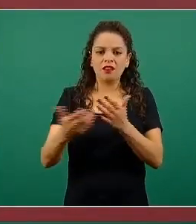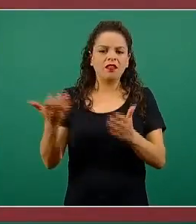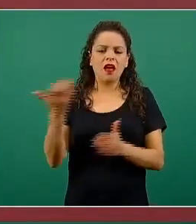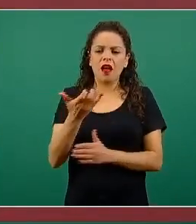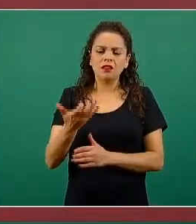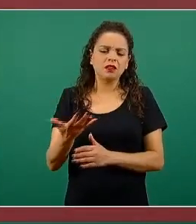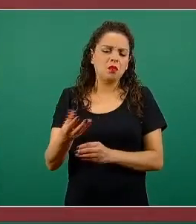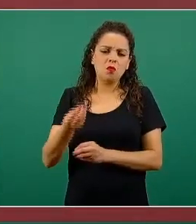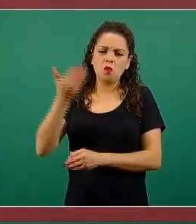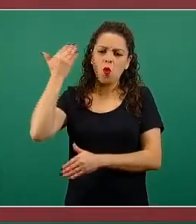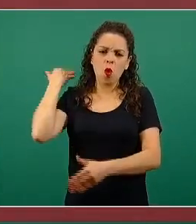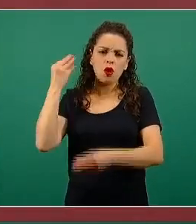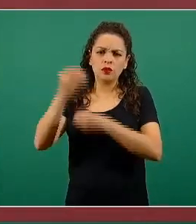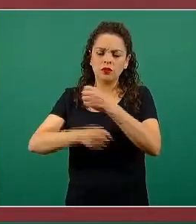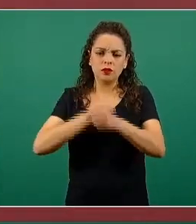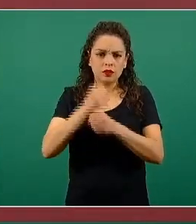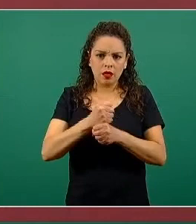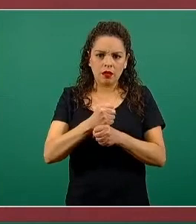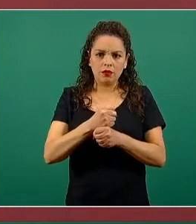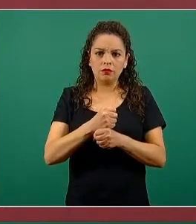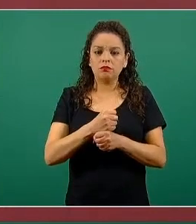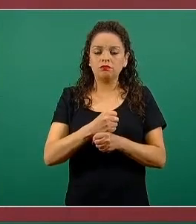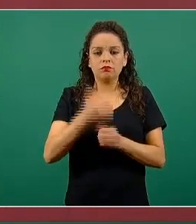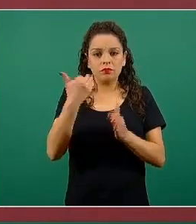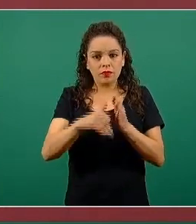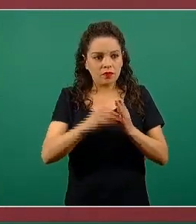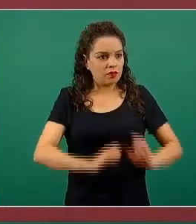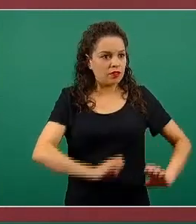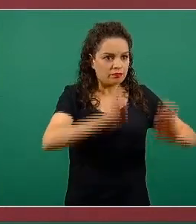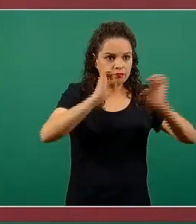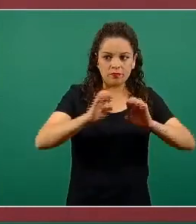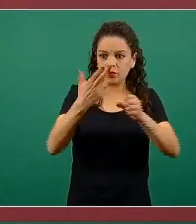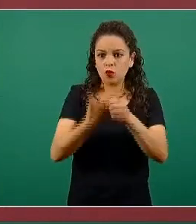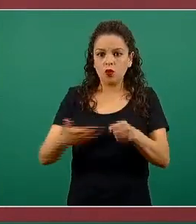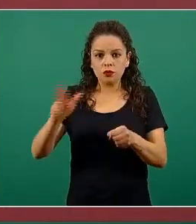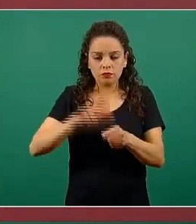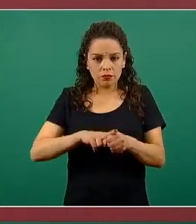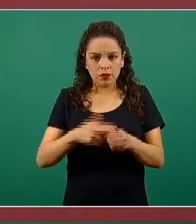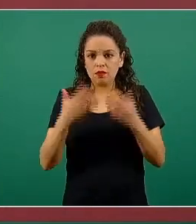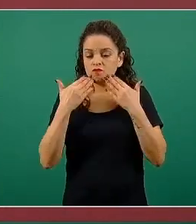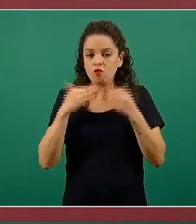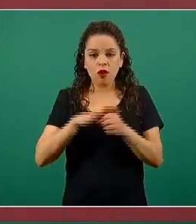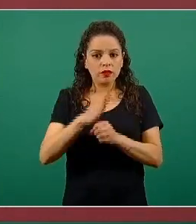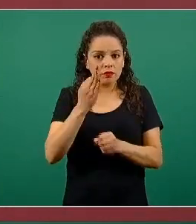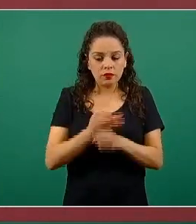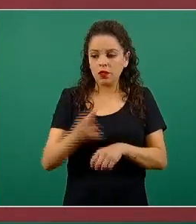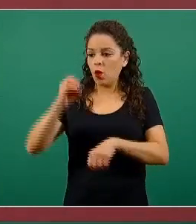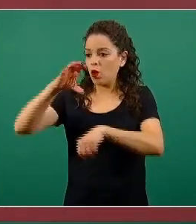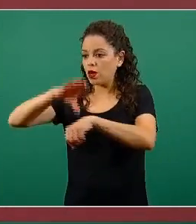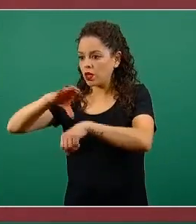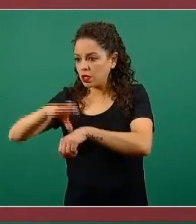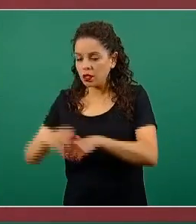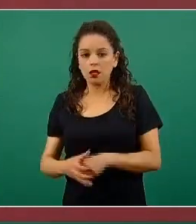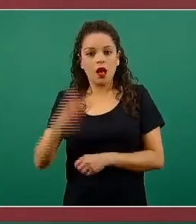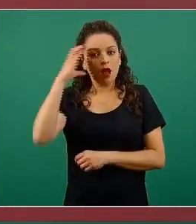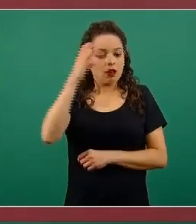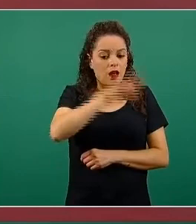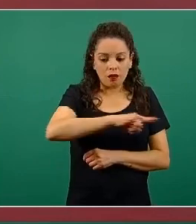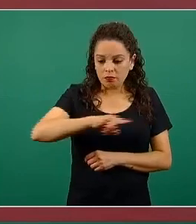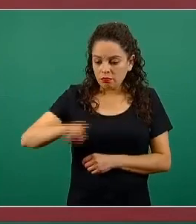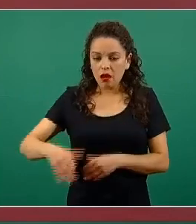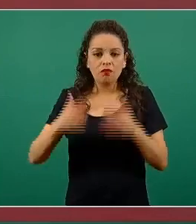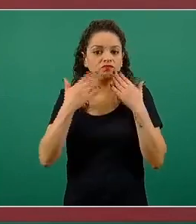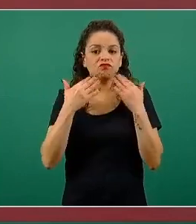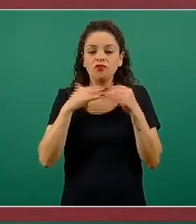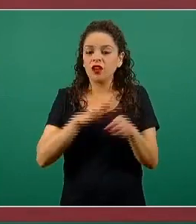un sistema que no tiene suficiente infraestructura, no tiene hospitales suficientes, no tiene clínicas suficientes, no tiene camas suficientes.